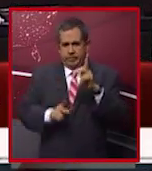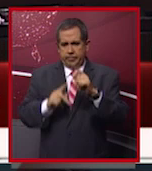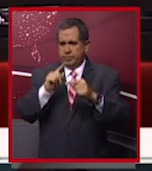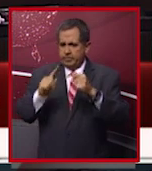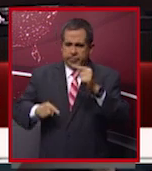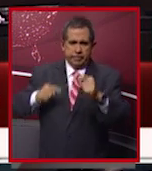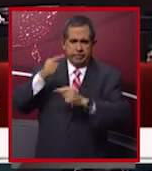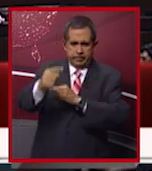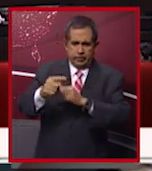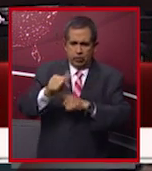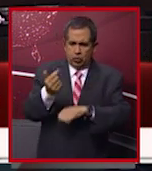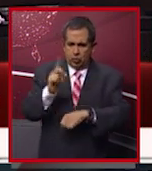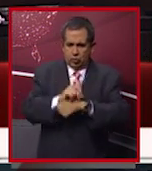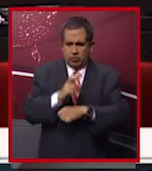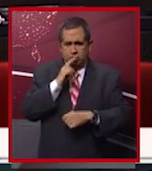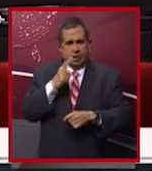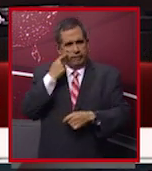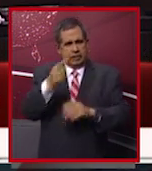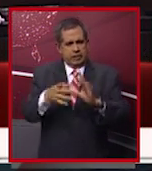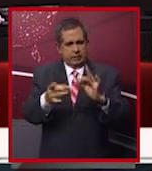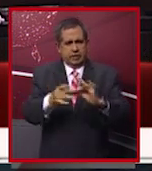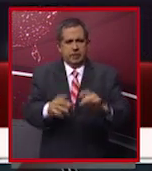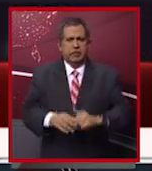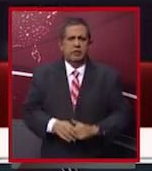otro día y bueno, esto fue como se argumentó.